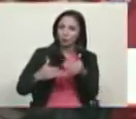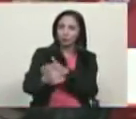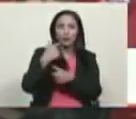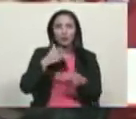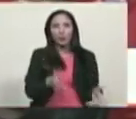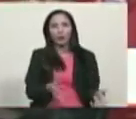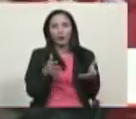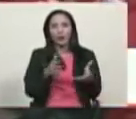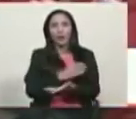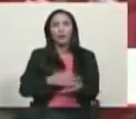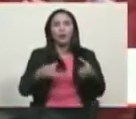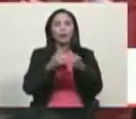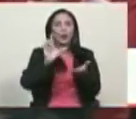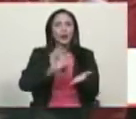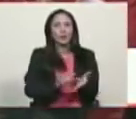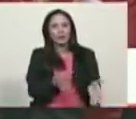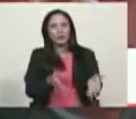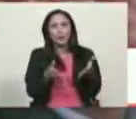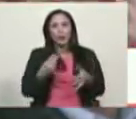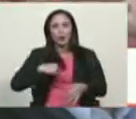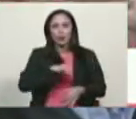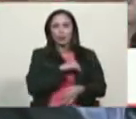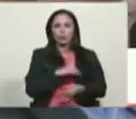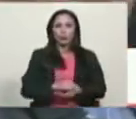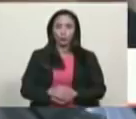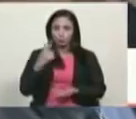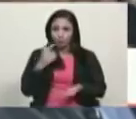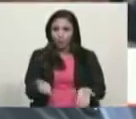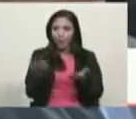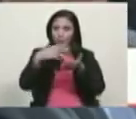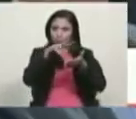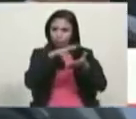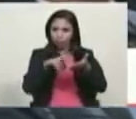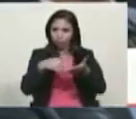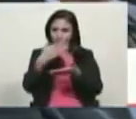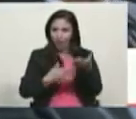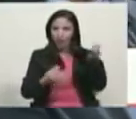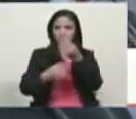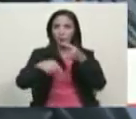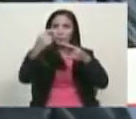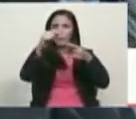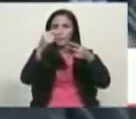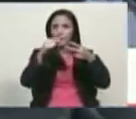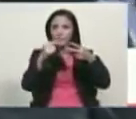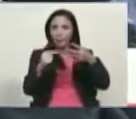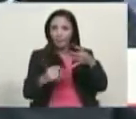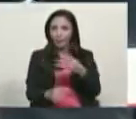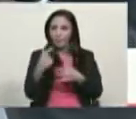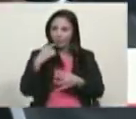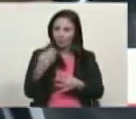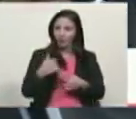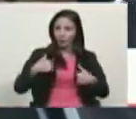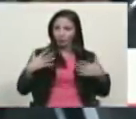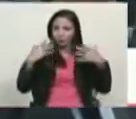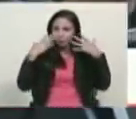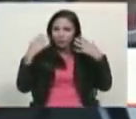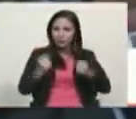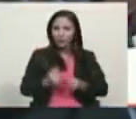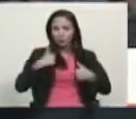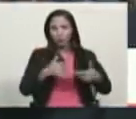estamos ganando al cartel de Lima. Léanselo uno por uno. Estoy convencido que estamos